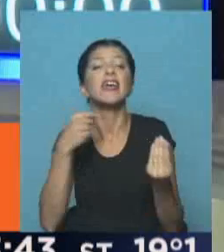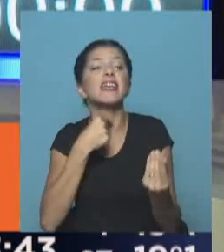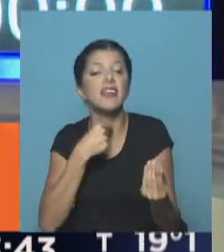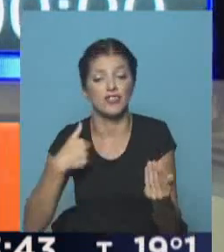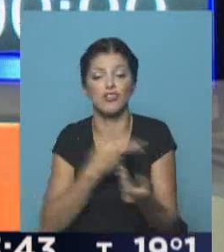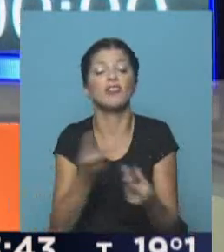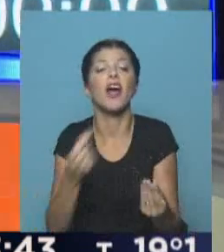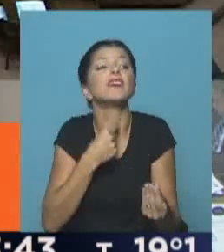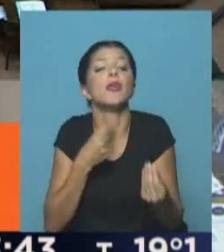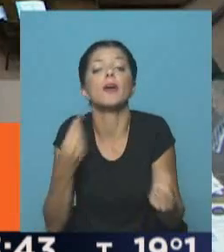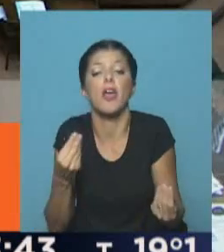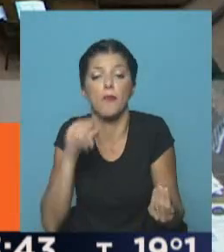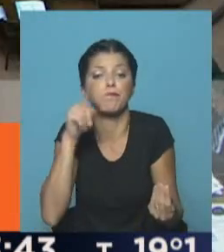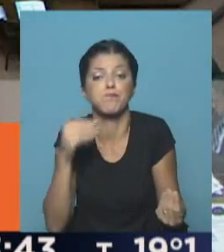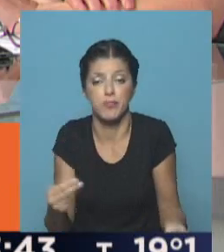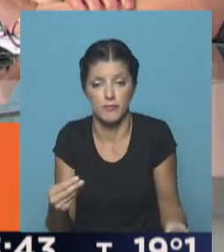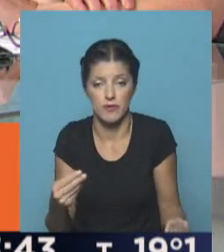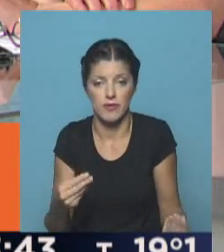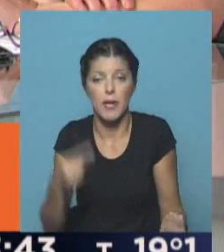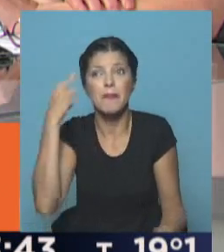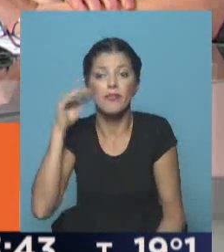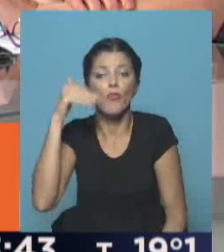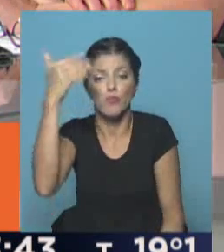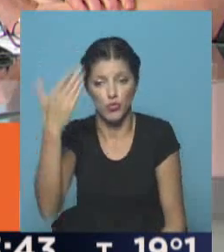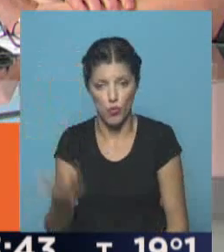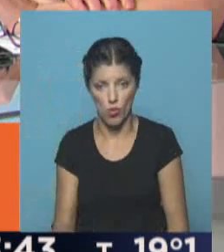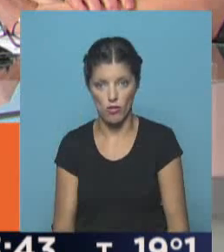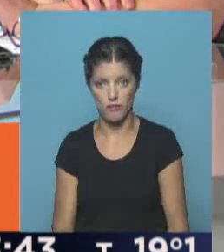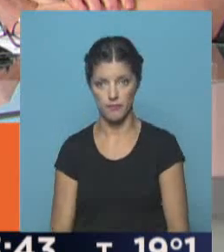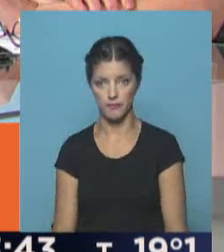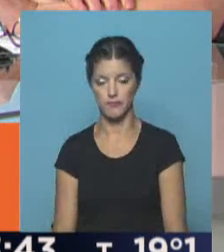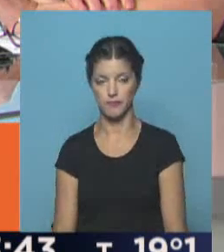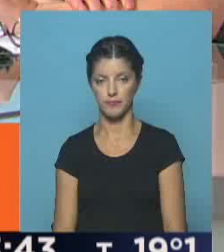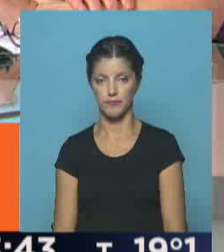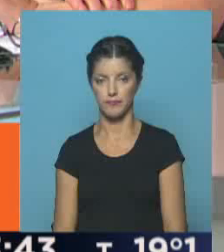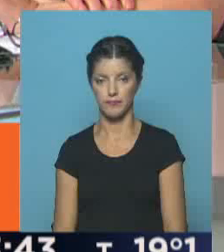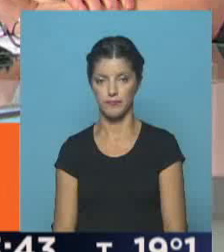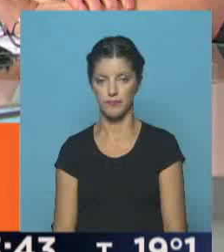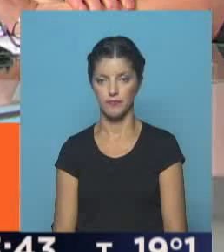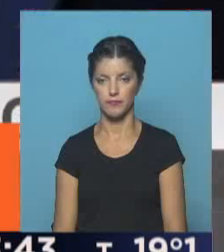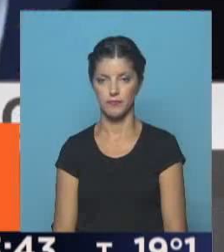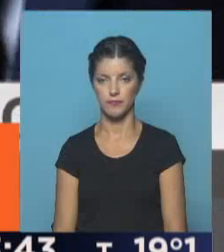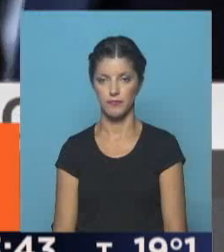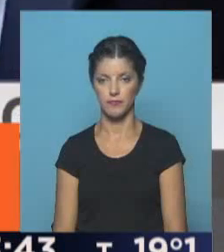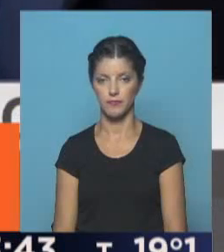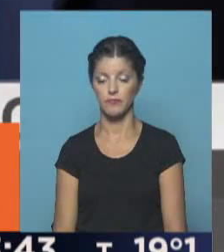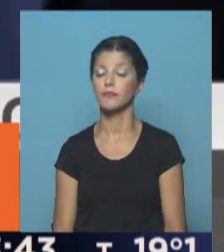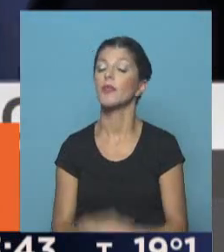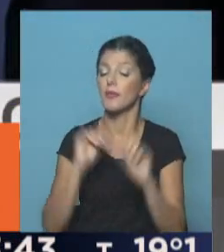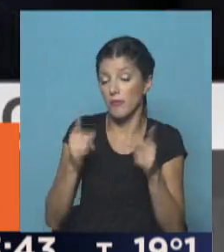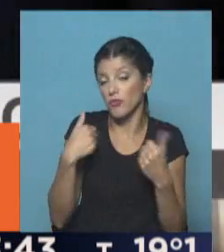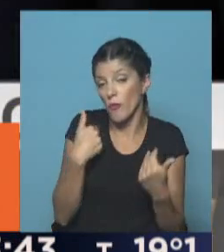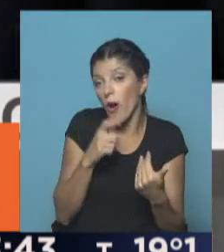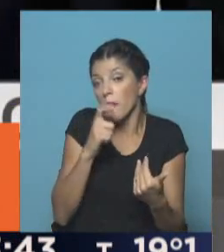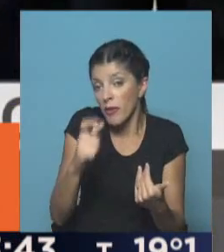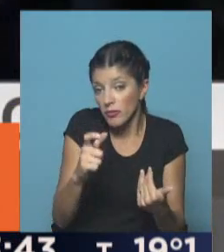que lo que está buscando para adelante y también me animo a dar una respuesta a una posible